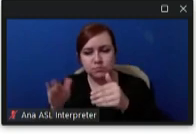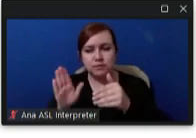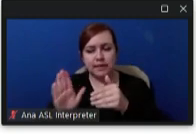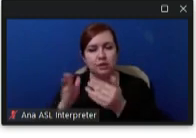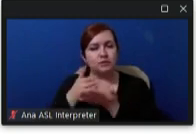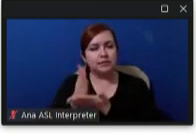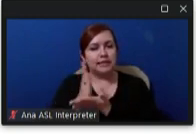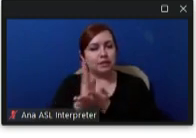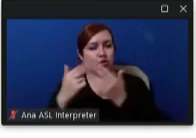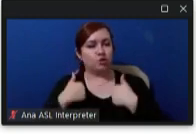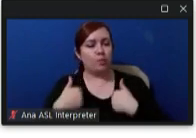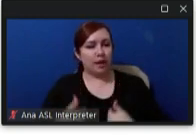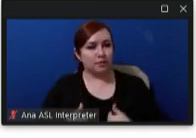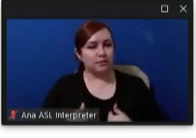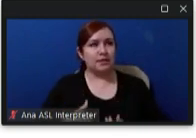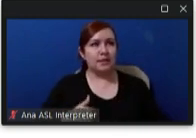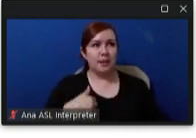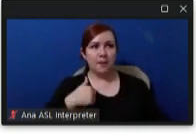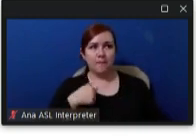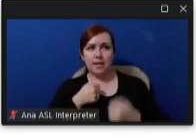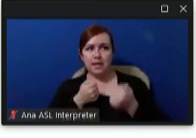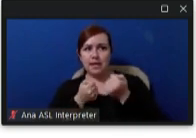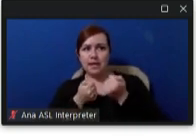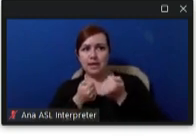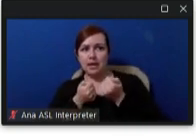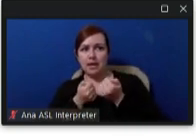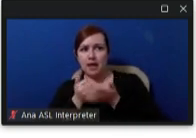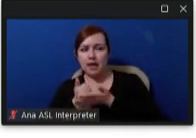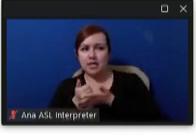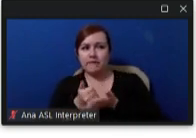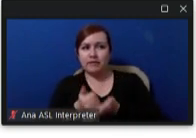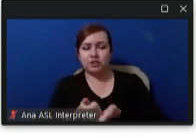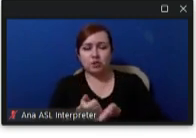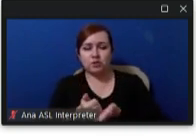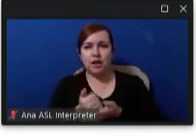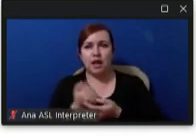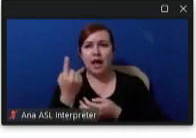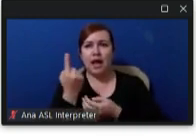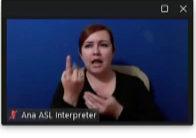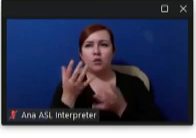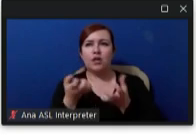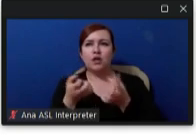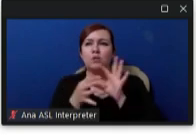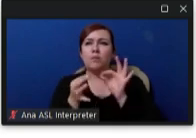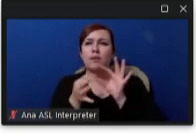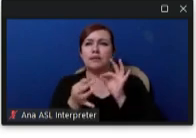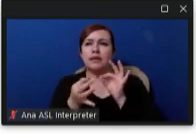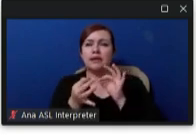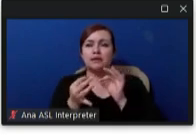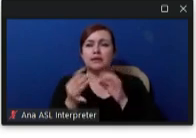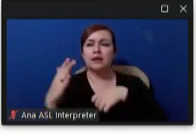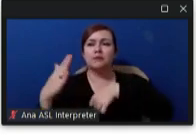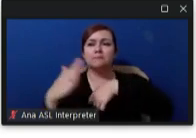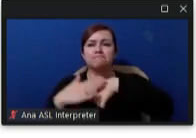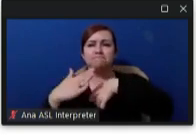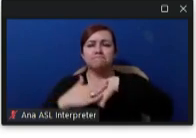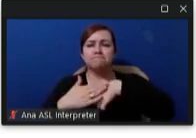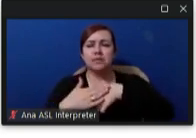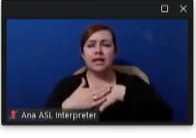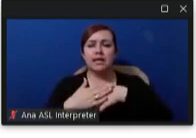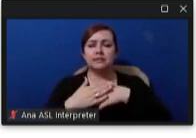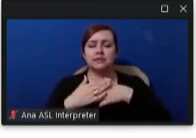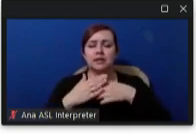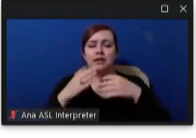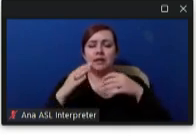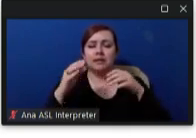En mi intervención quisiera centrarme en un aspecto que me llama mucho la atención y es el asunto de las agresiones